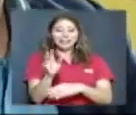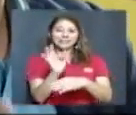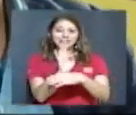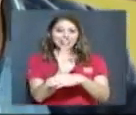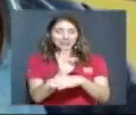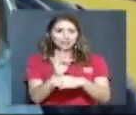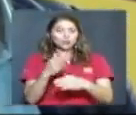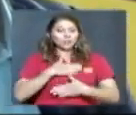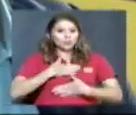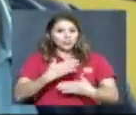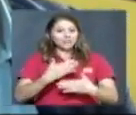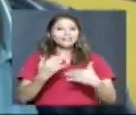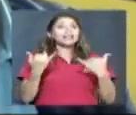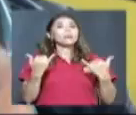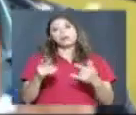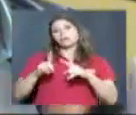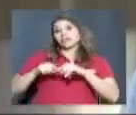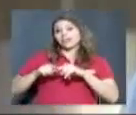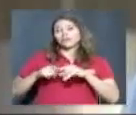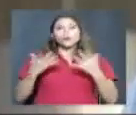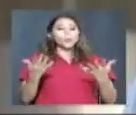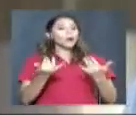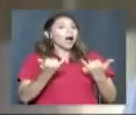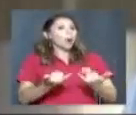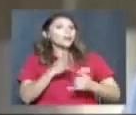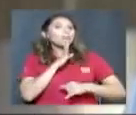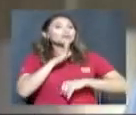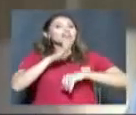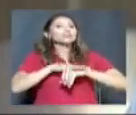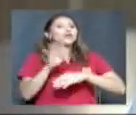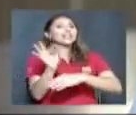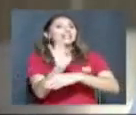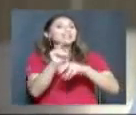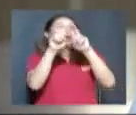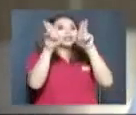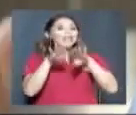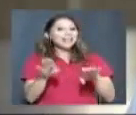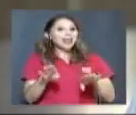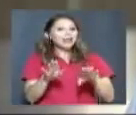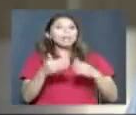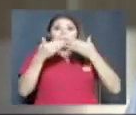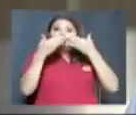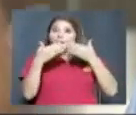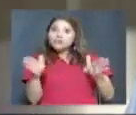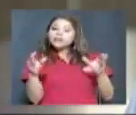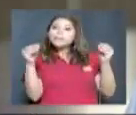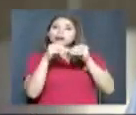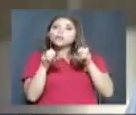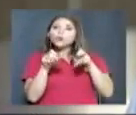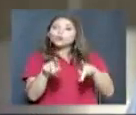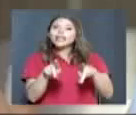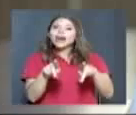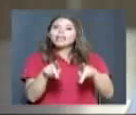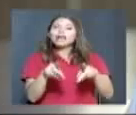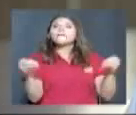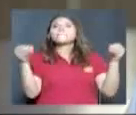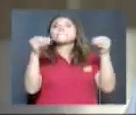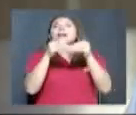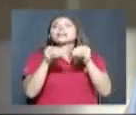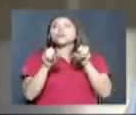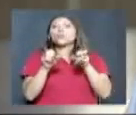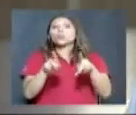tema de televisión digital, que va a abrir la posibilidad, tal vez no de más cantidad de canales, sino más cantidad de